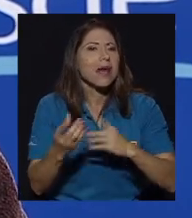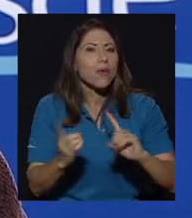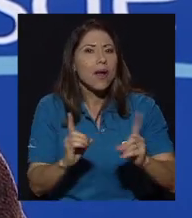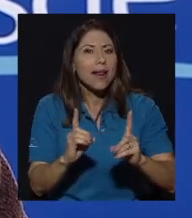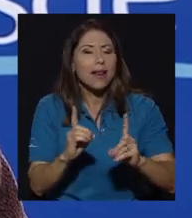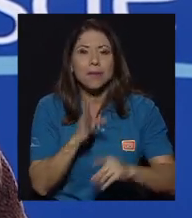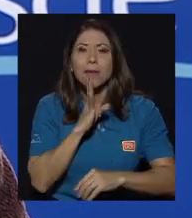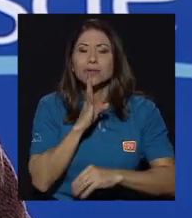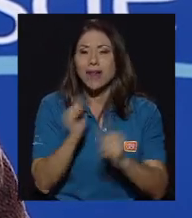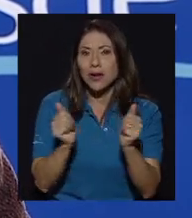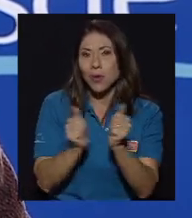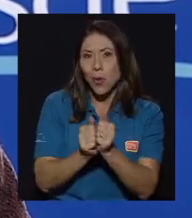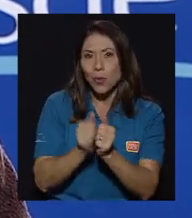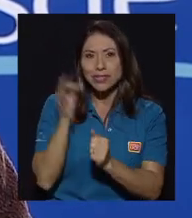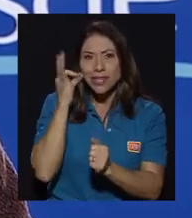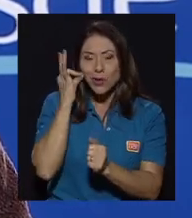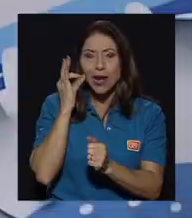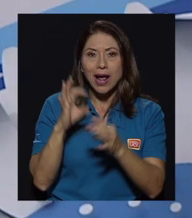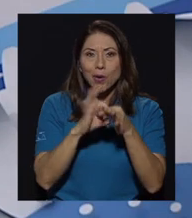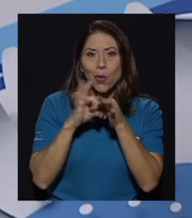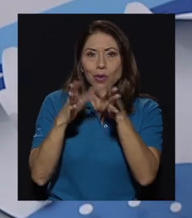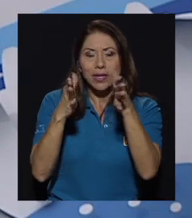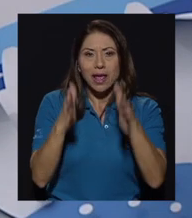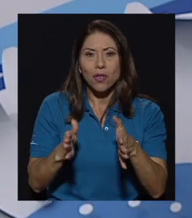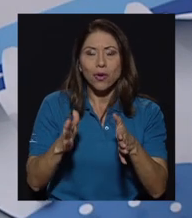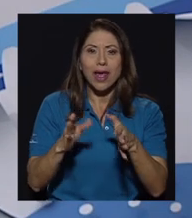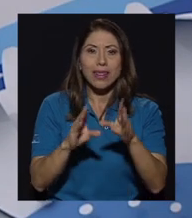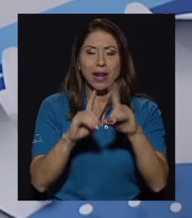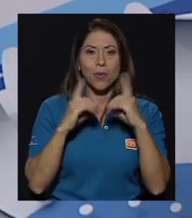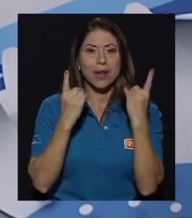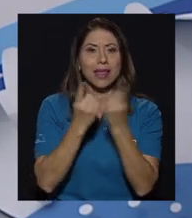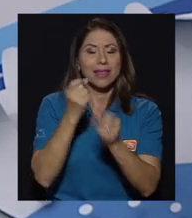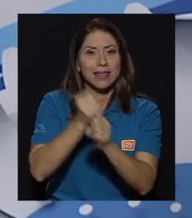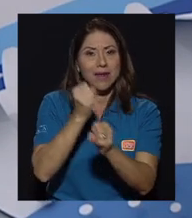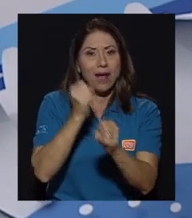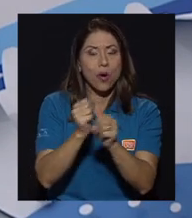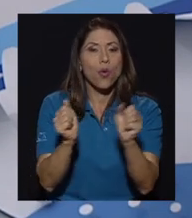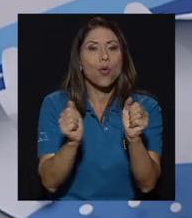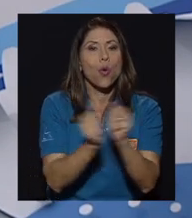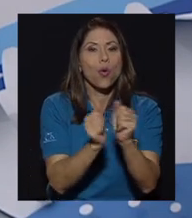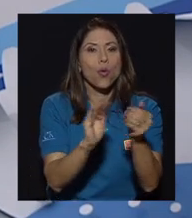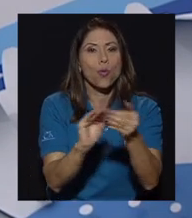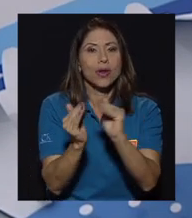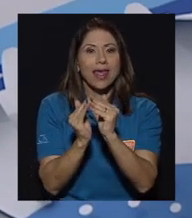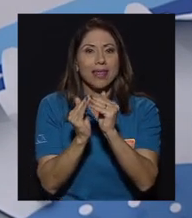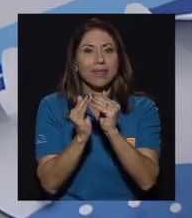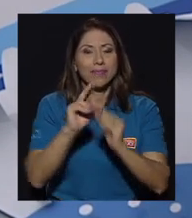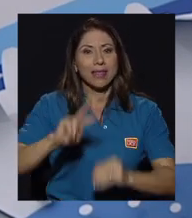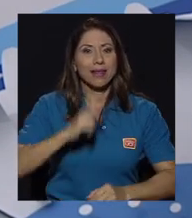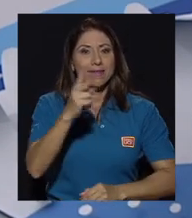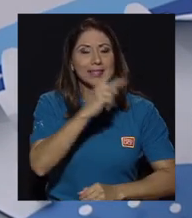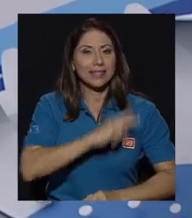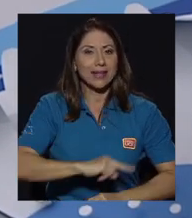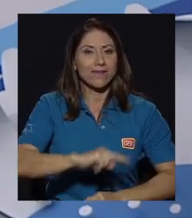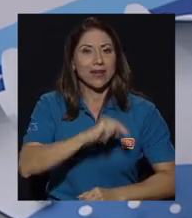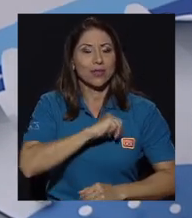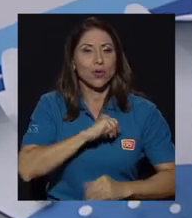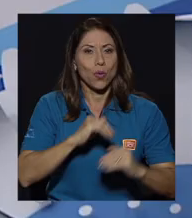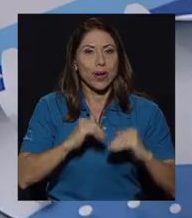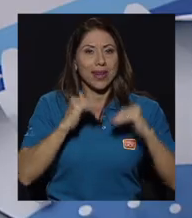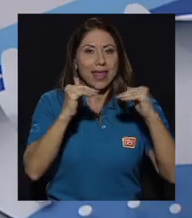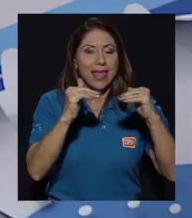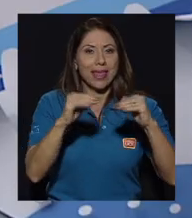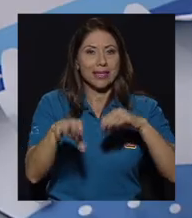a hablar al respecto con la señora coordinadora de la unidad de trabajo con comunidad de nuestra vicerrectoría de acción social